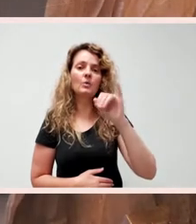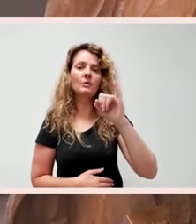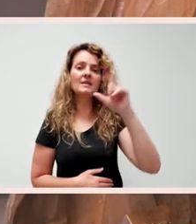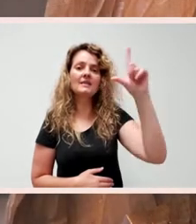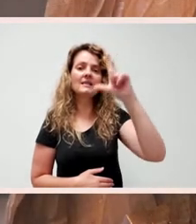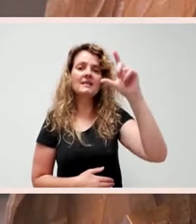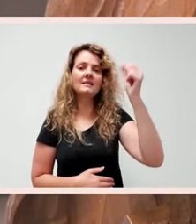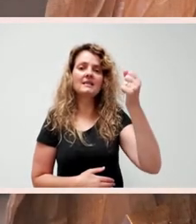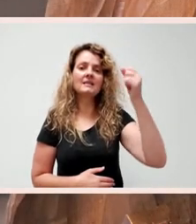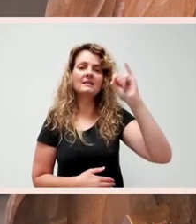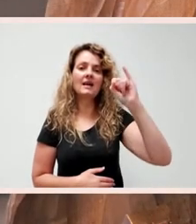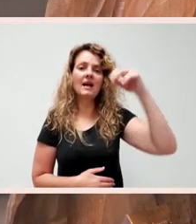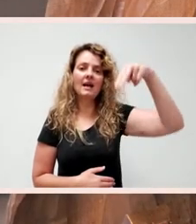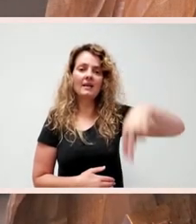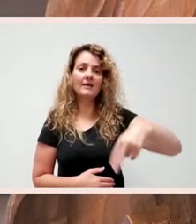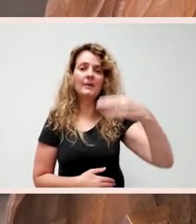esta enfermidade.